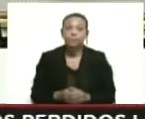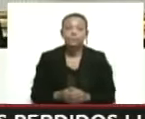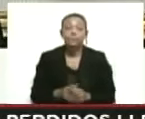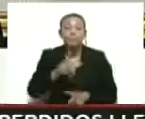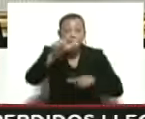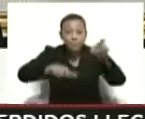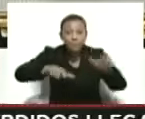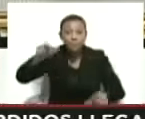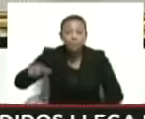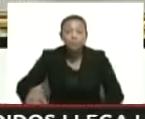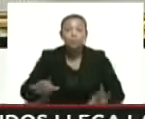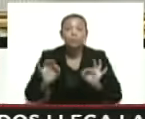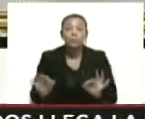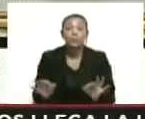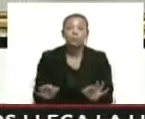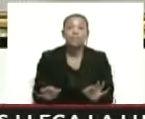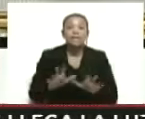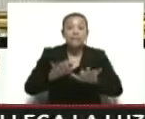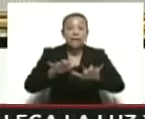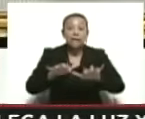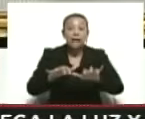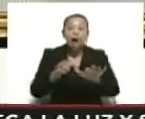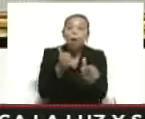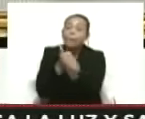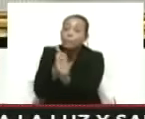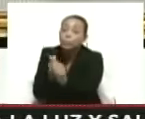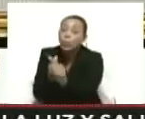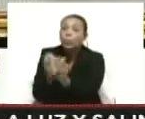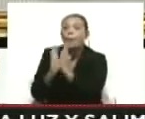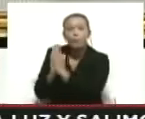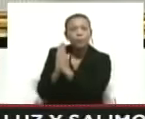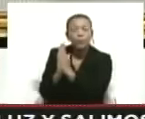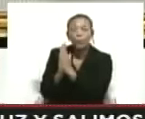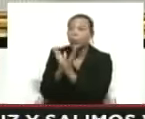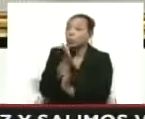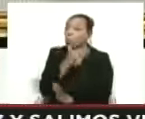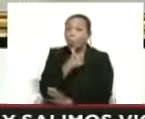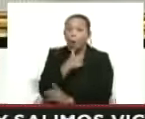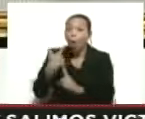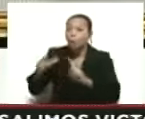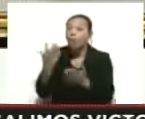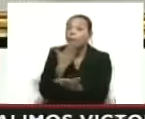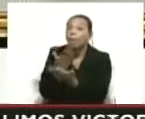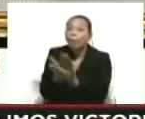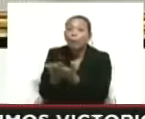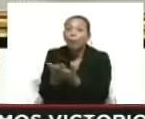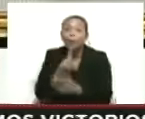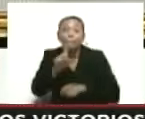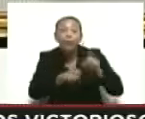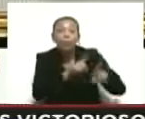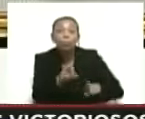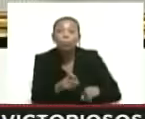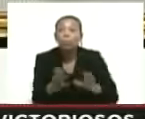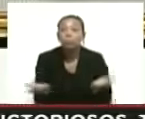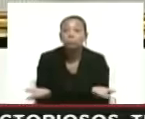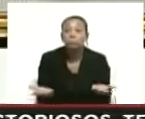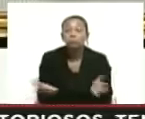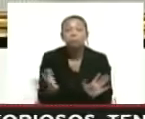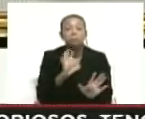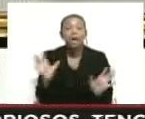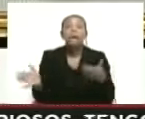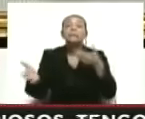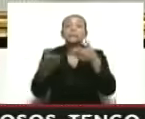Ciudadano secretario accidental, debo informar que no hay otras propuestas en mesa. En consecuencia,